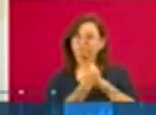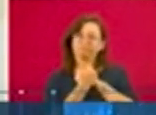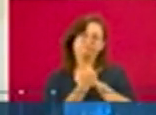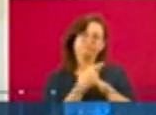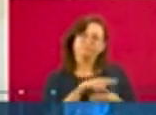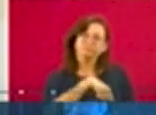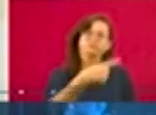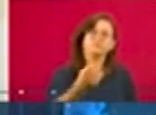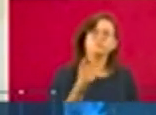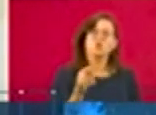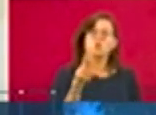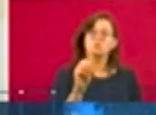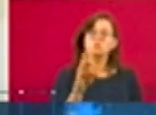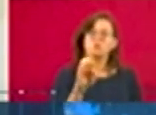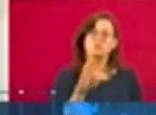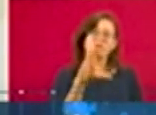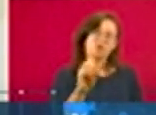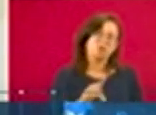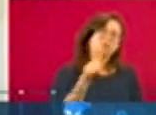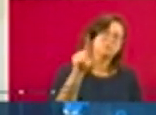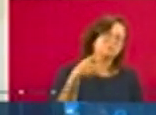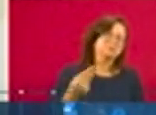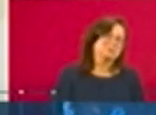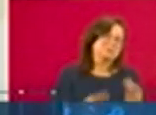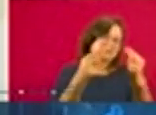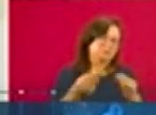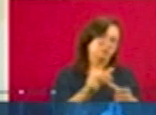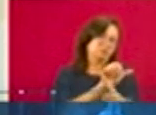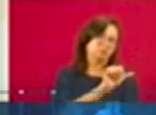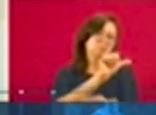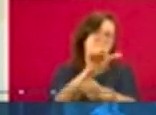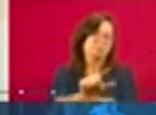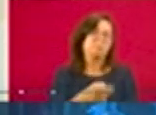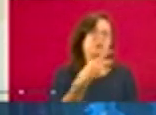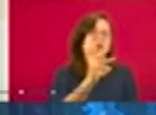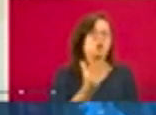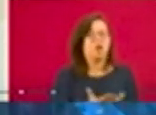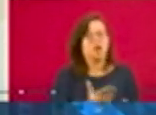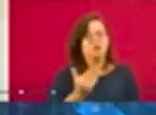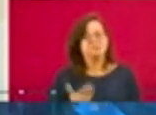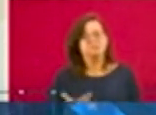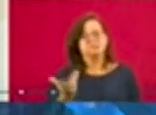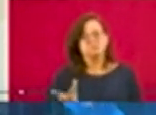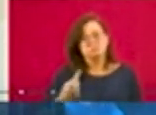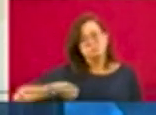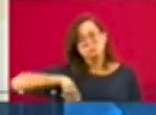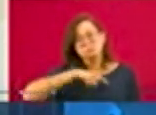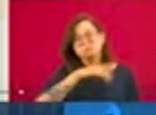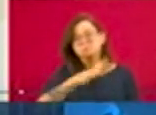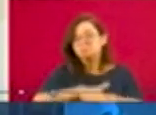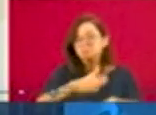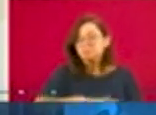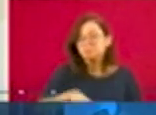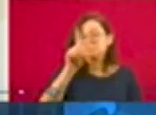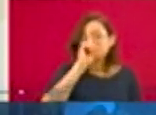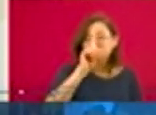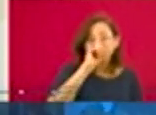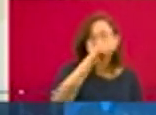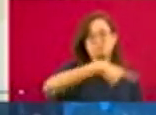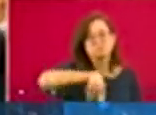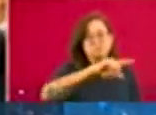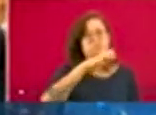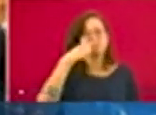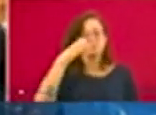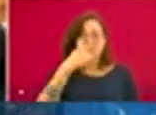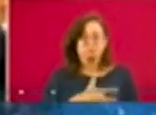o satelital, sí. Entonces muchos lugares marginados tienen televisión por cable o por satelital,